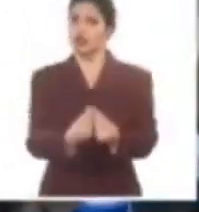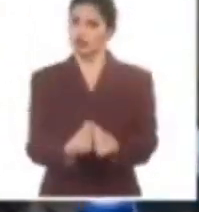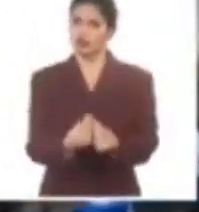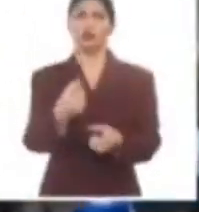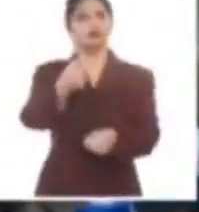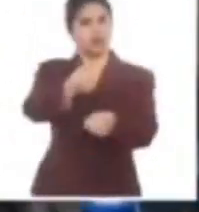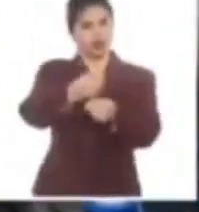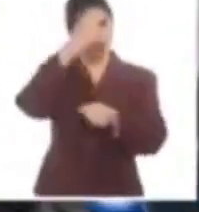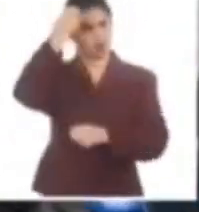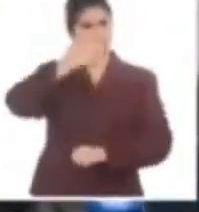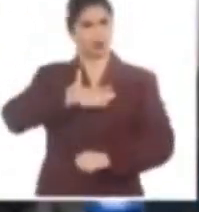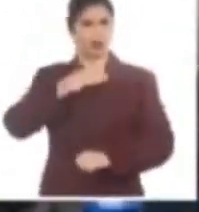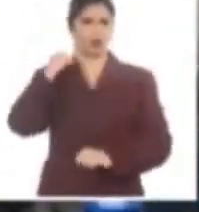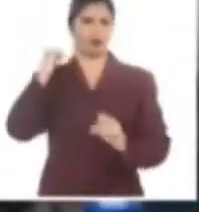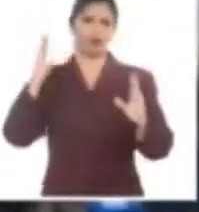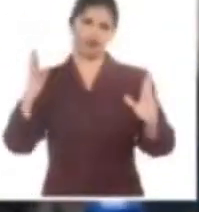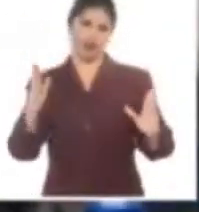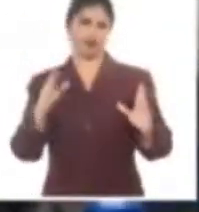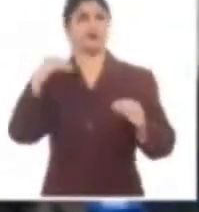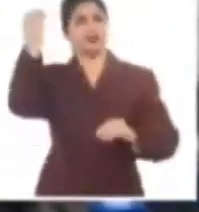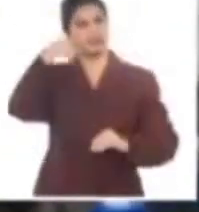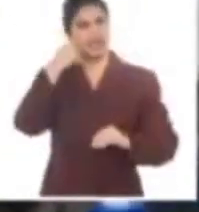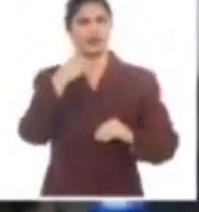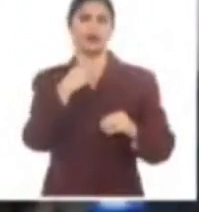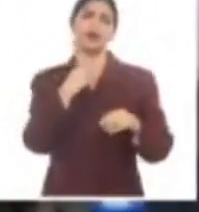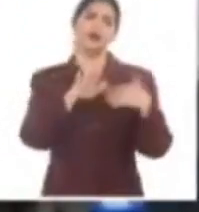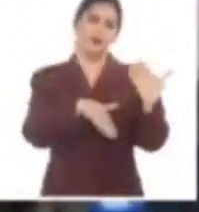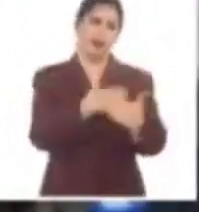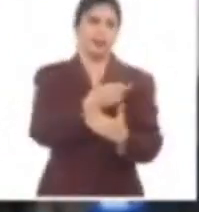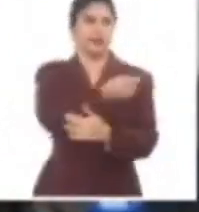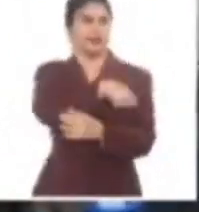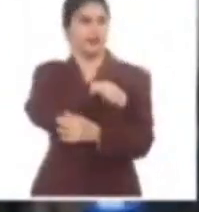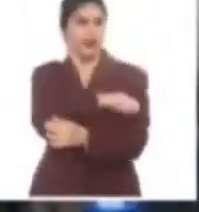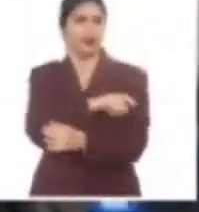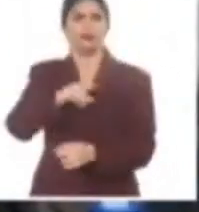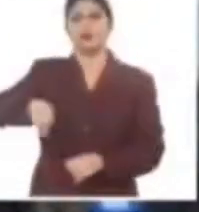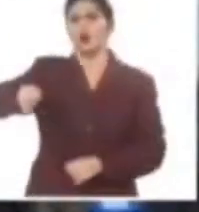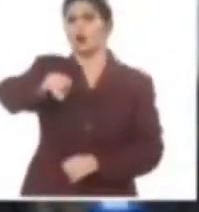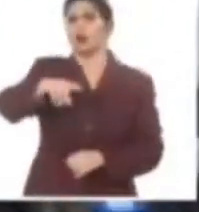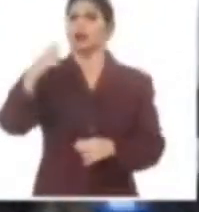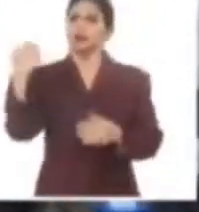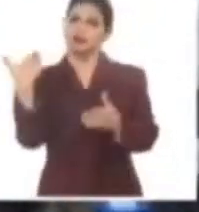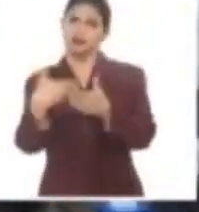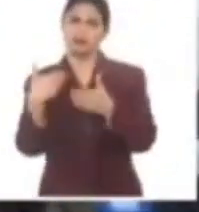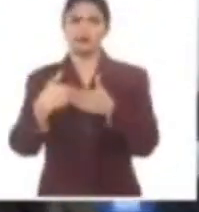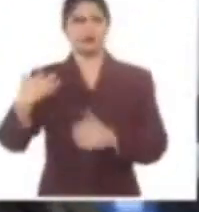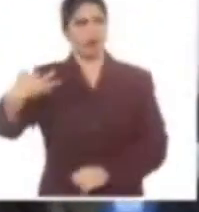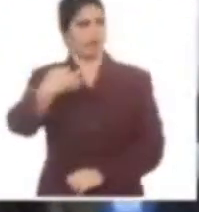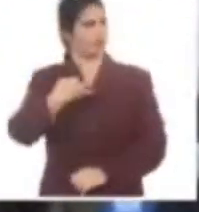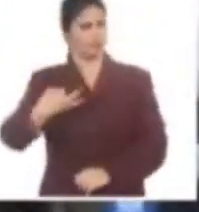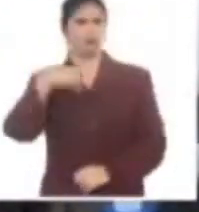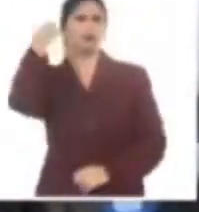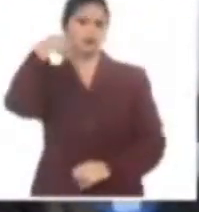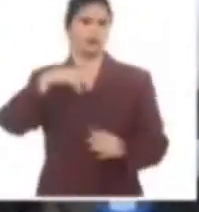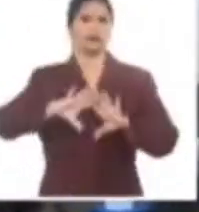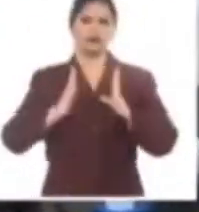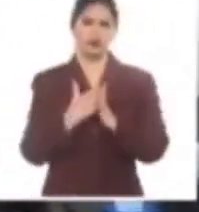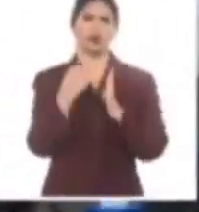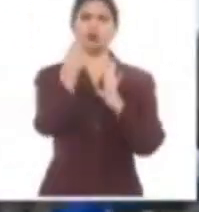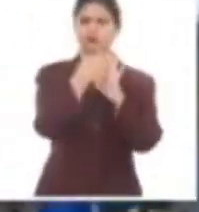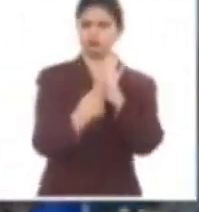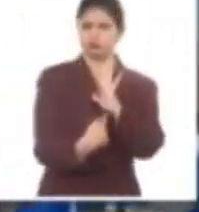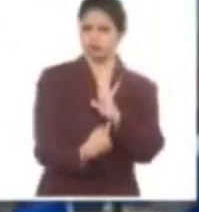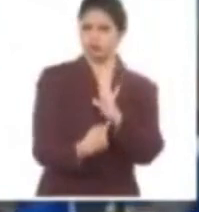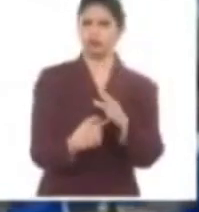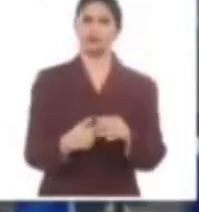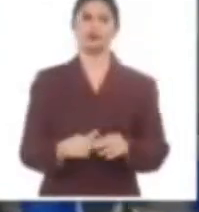Y eso no está ajeno ni a ustedes que son una empresa, ni al municipio, todo lo contrario. Es decir, en el municipio